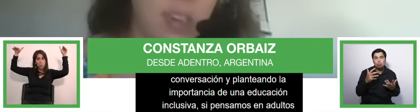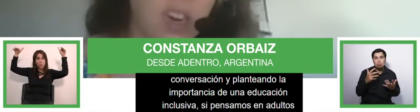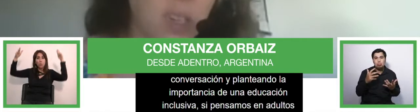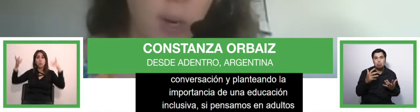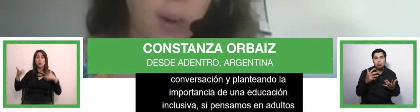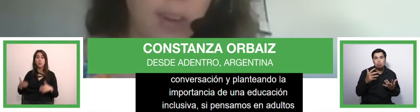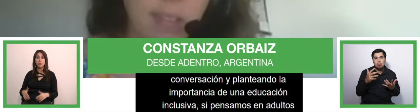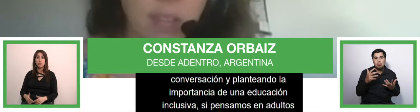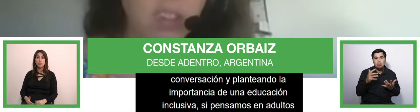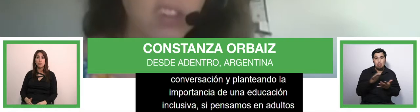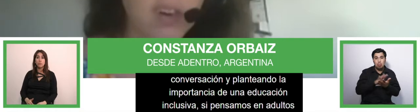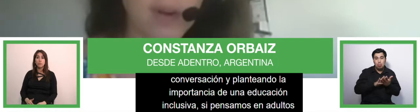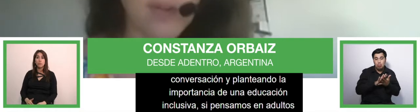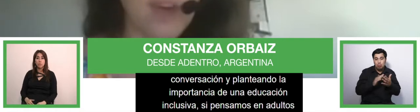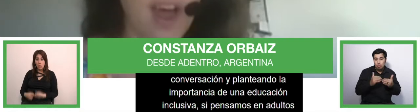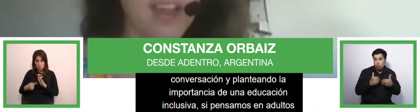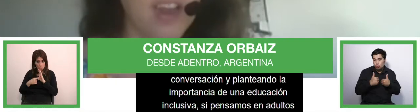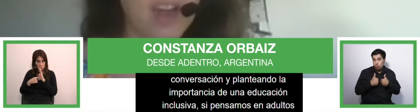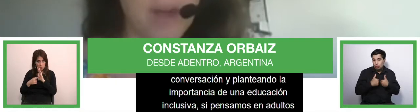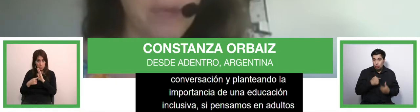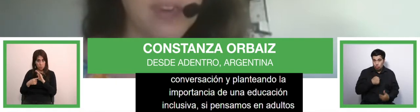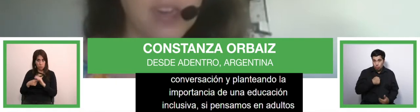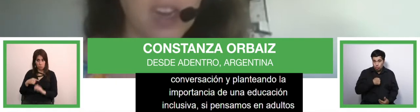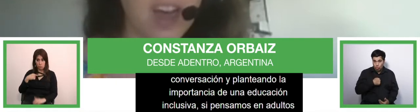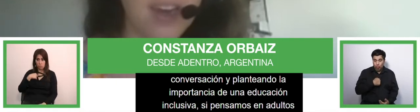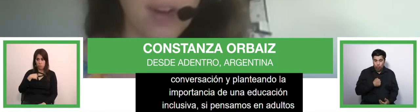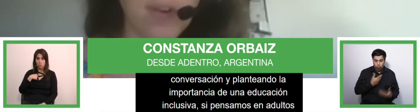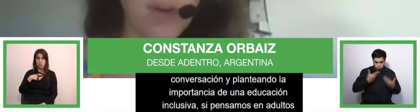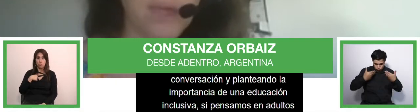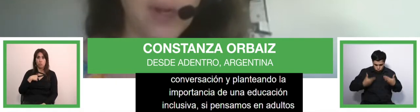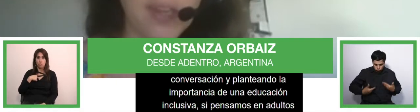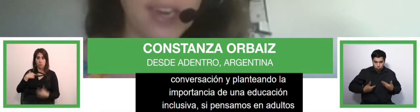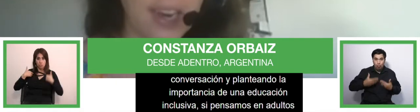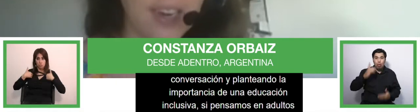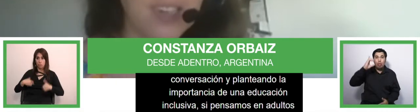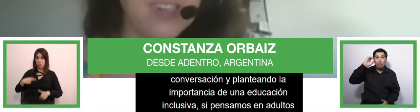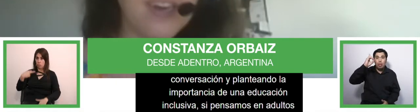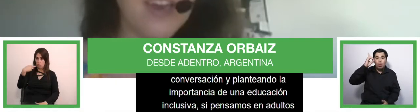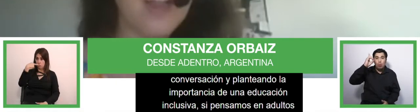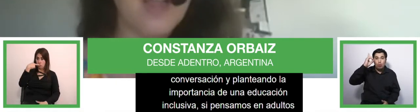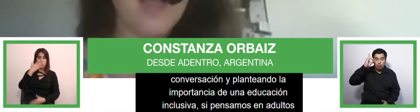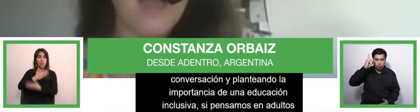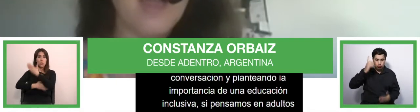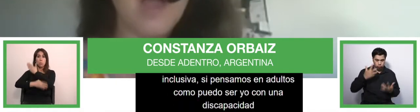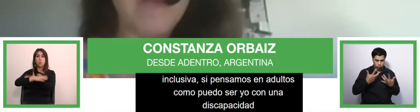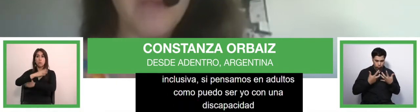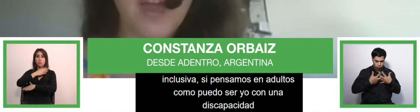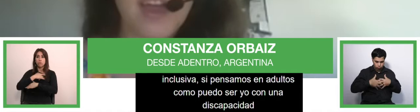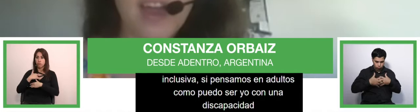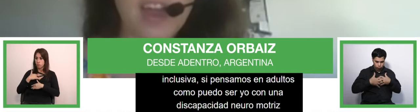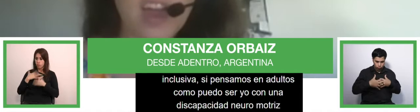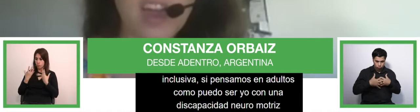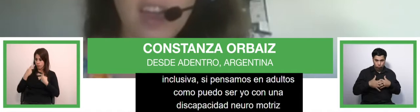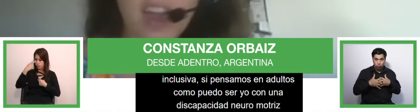puedo ser yo, con una discapacidad neuromotriz que